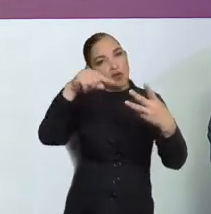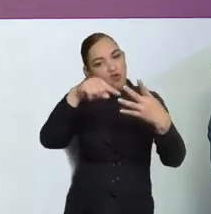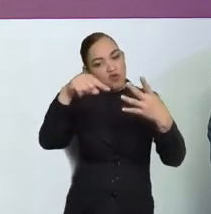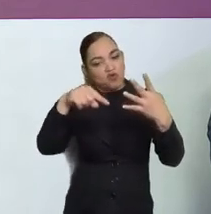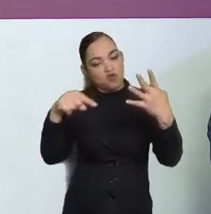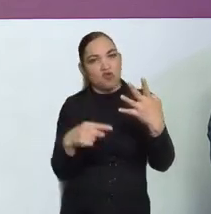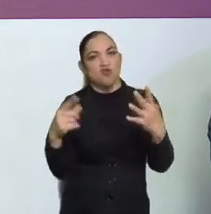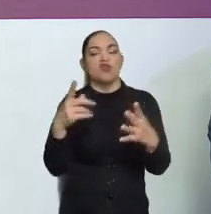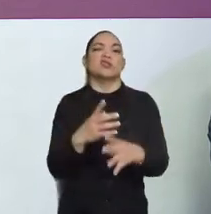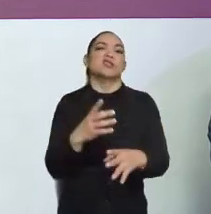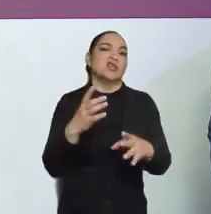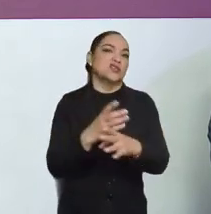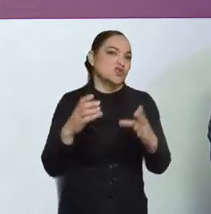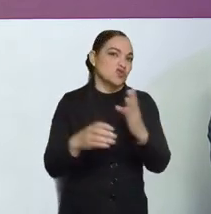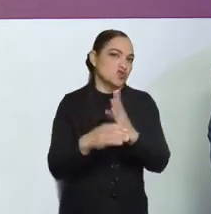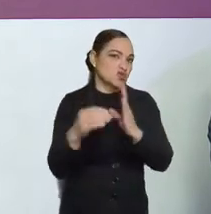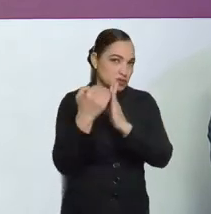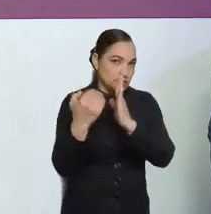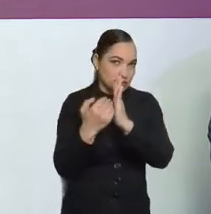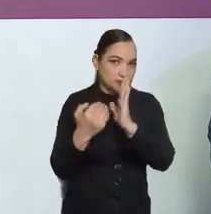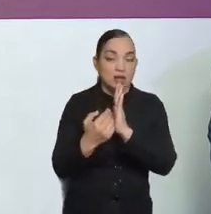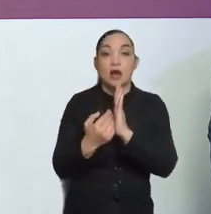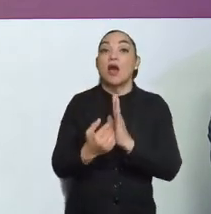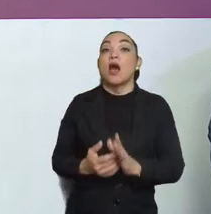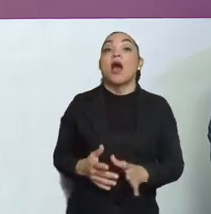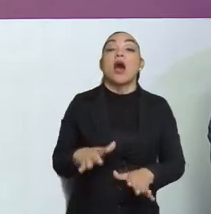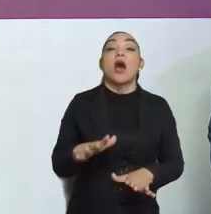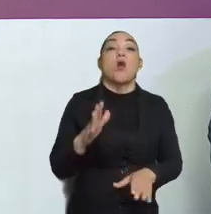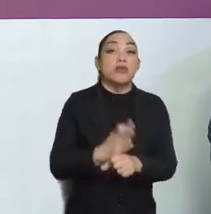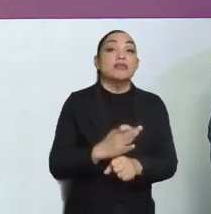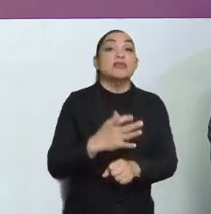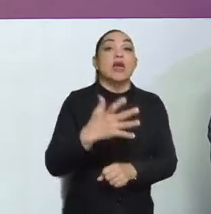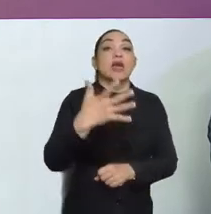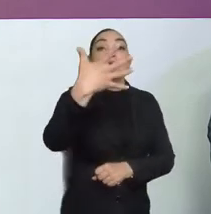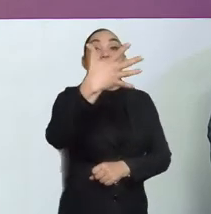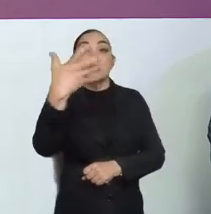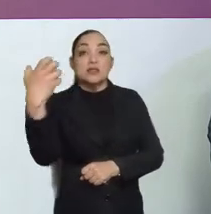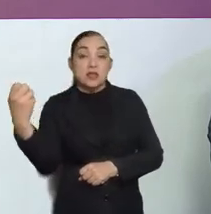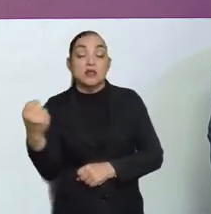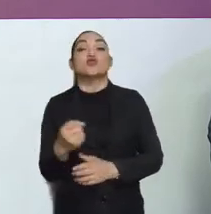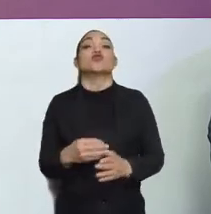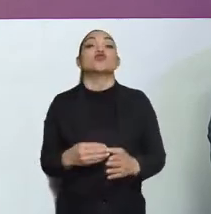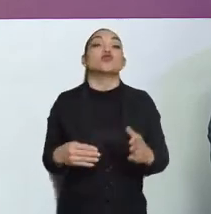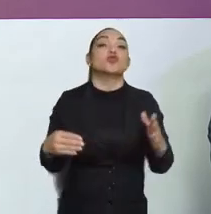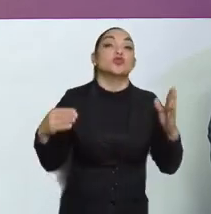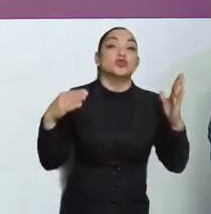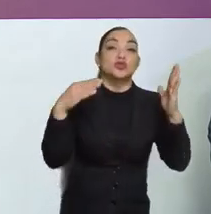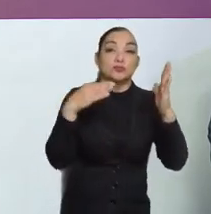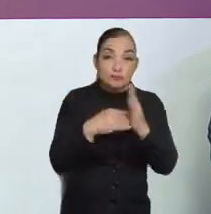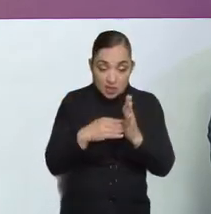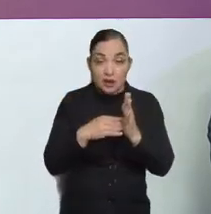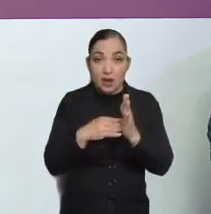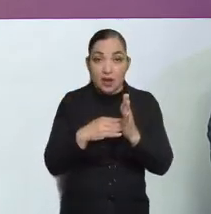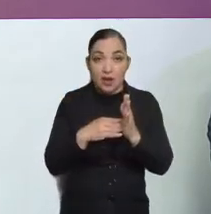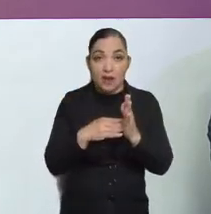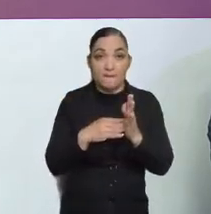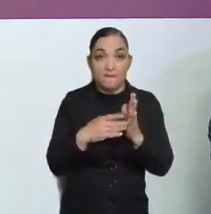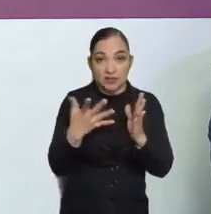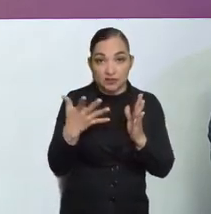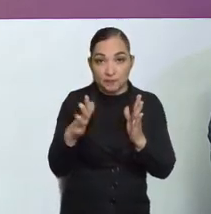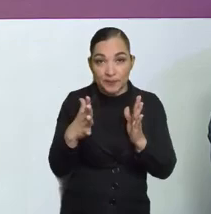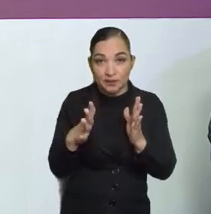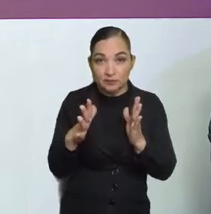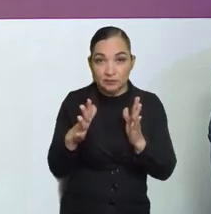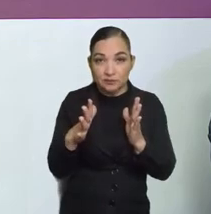no es la generalidad. Hay más de 500 mil había el día que estuve en